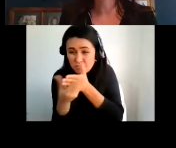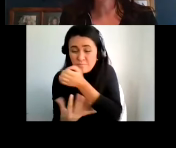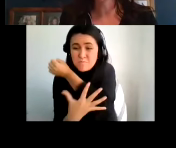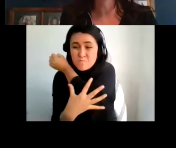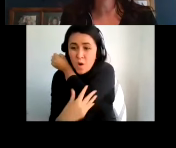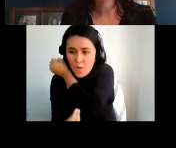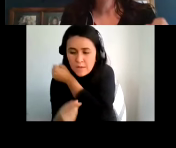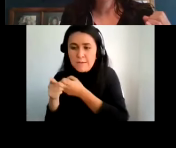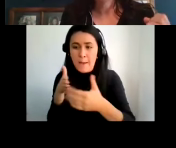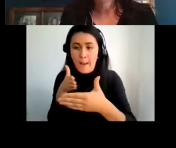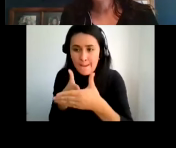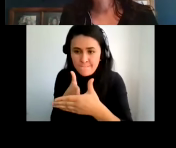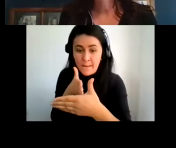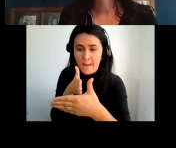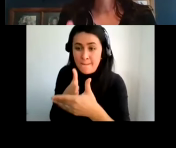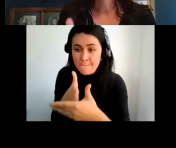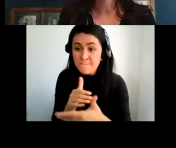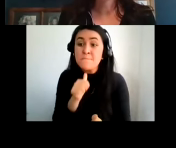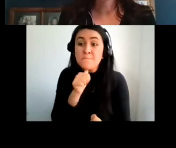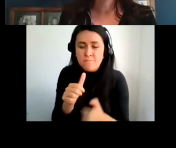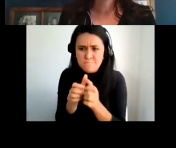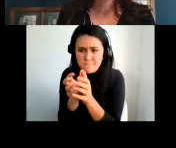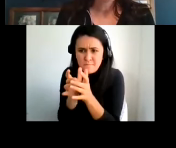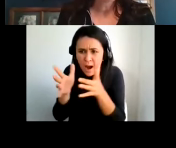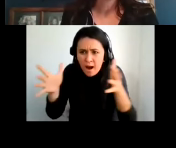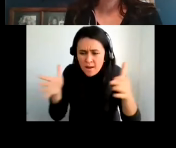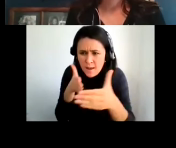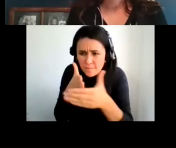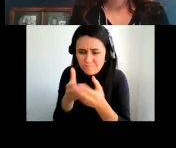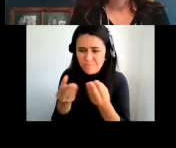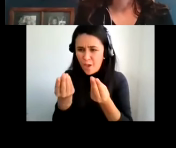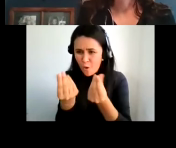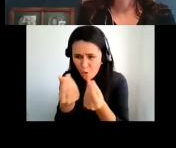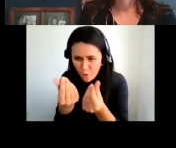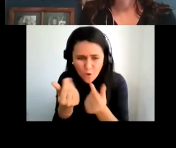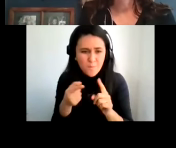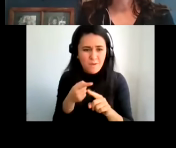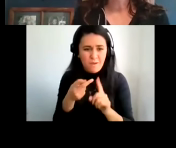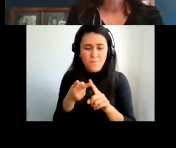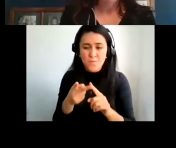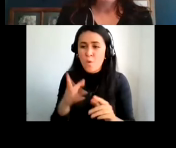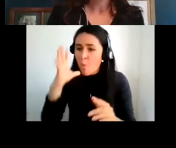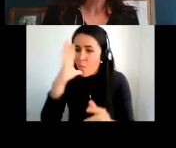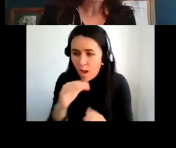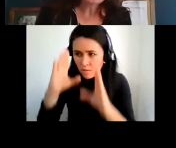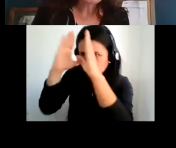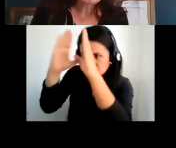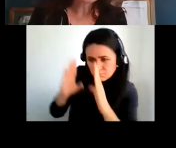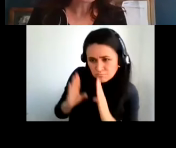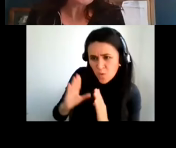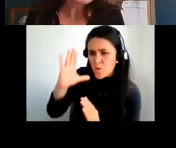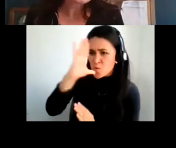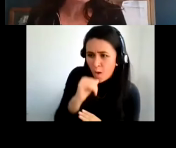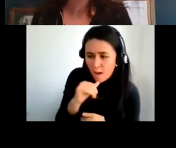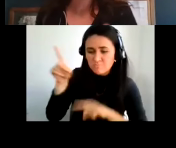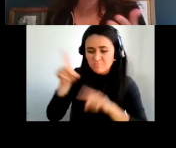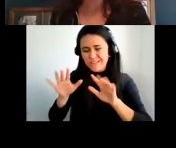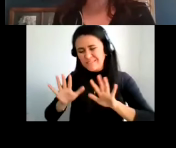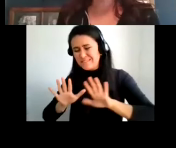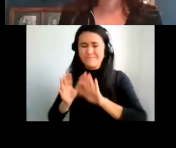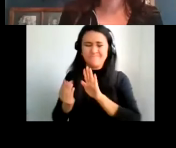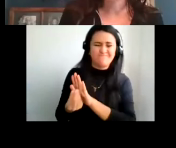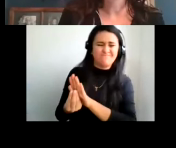barreras de acceso geográficas, financieras, de disponibilidad y de aceptabilidad, con mucho mayor frecuencia